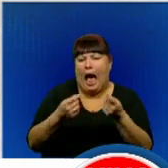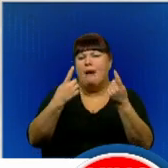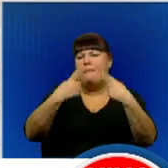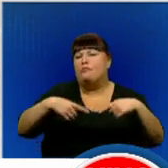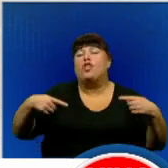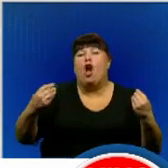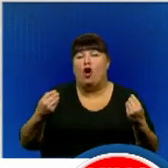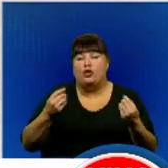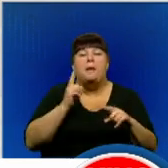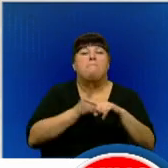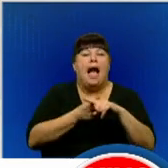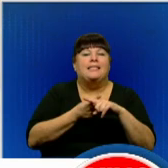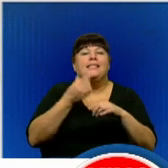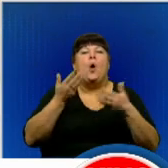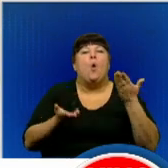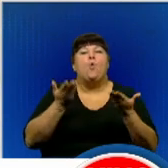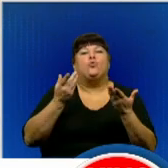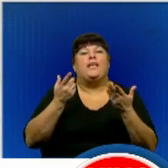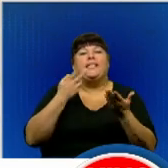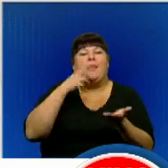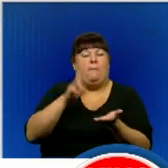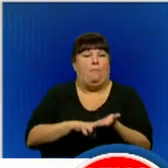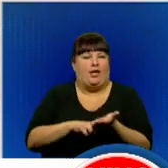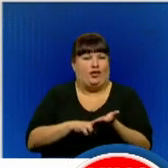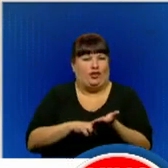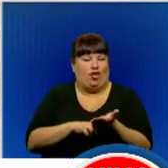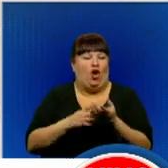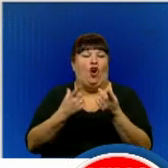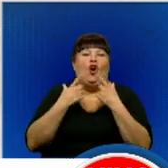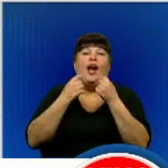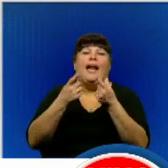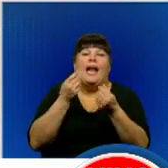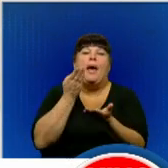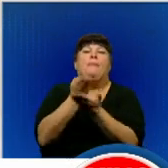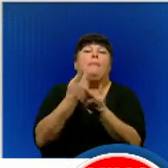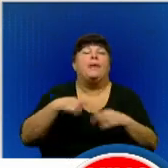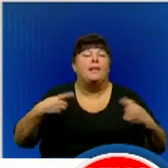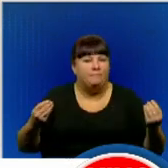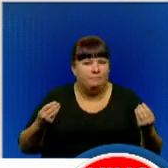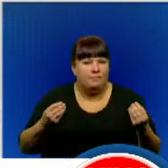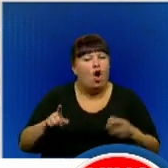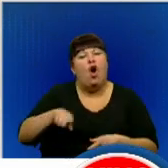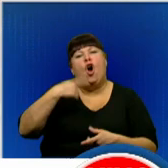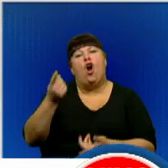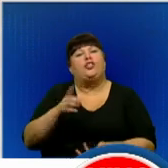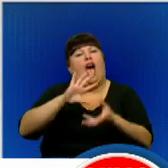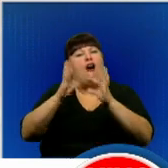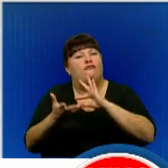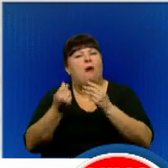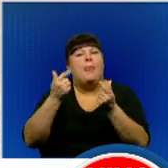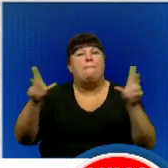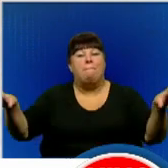cosas justicia tributaria que está reclamando entre otras cosas otros modelos de